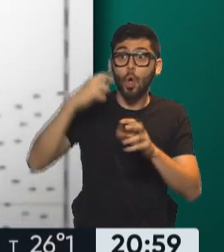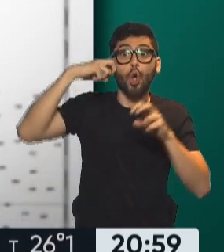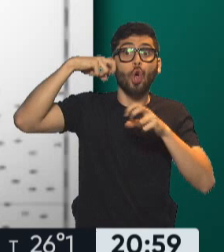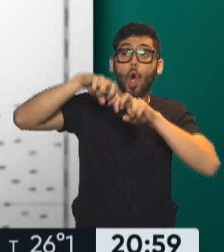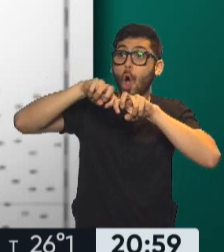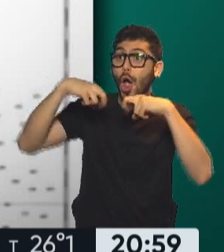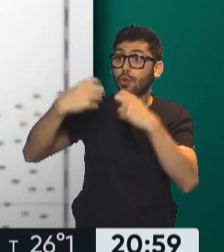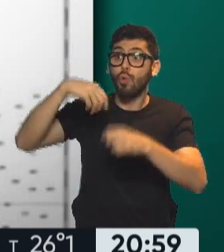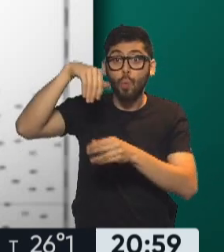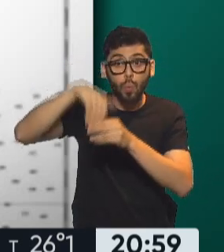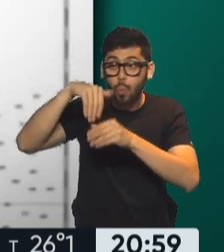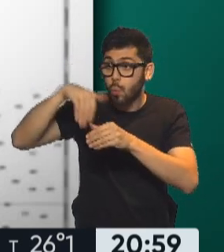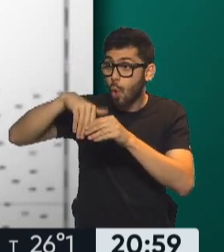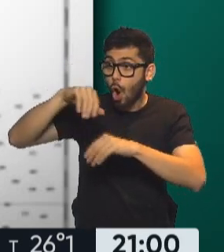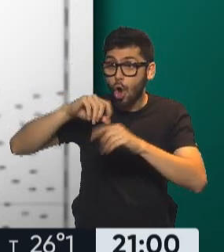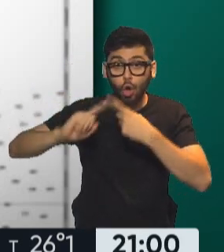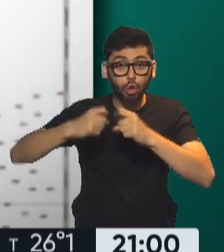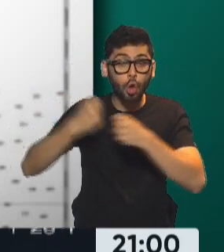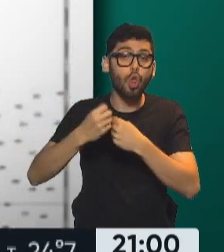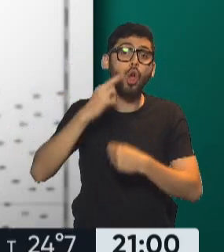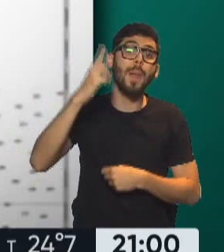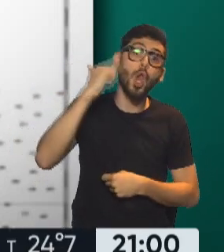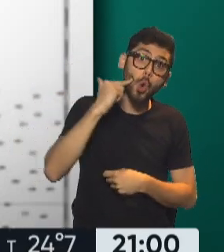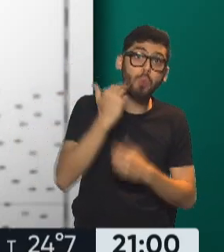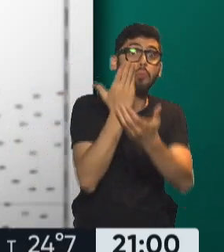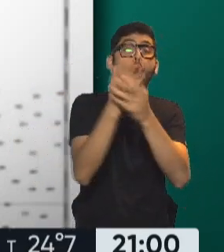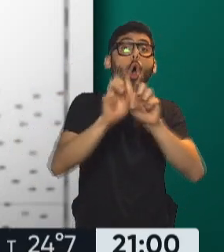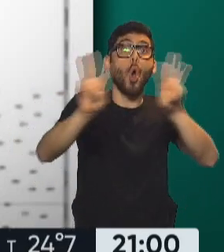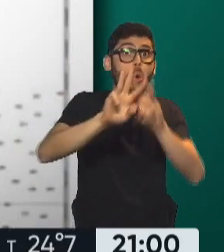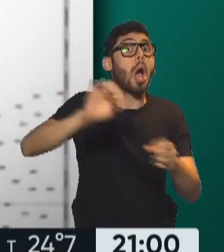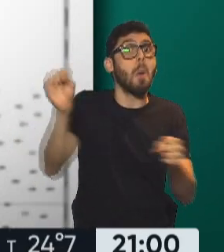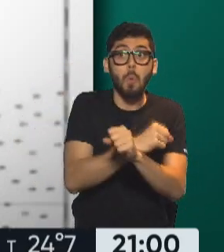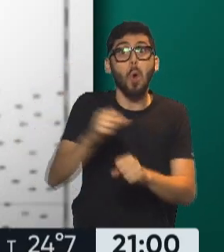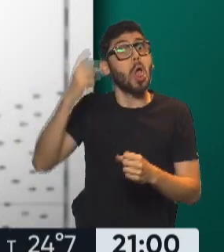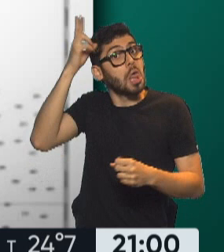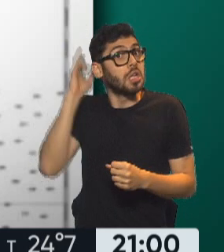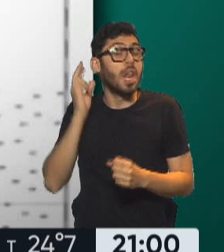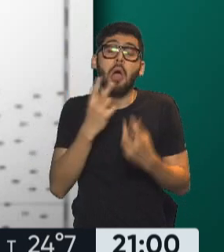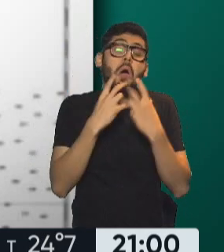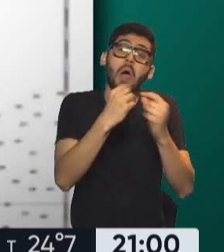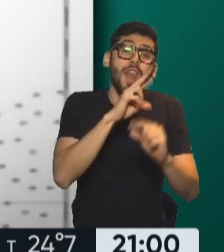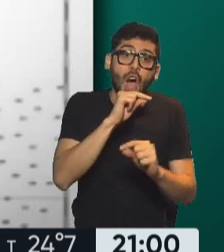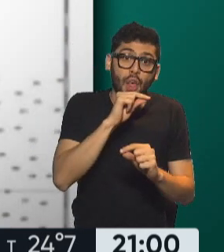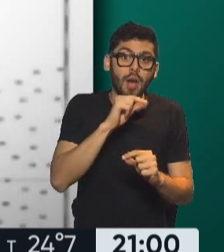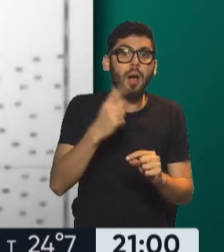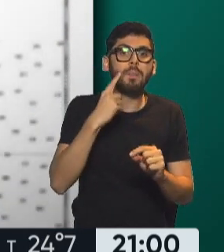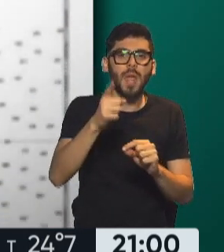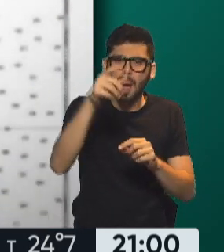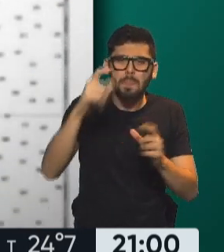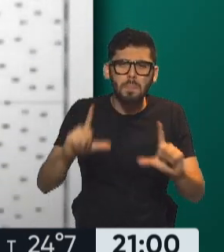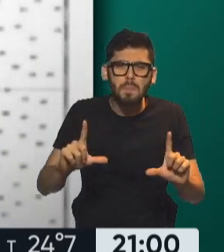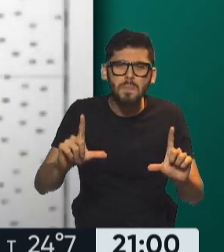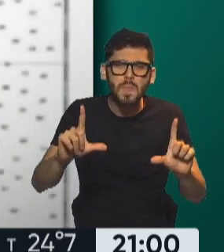Congreso, es la que presentamos en 2009 y aprobó la ONU sin objeción de Chile. Y miren ustedes ahí cómo está delimitado. Vamos a bajar un poquito más